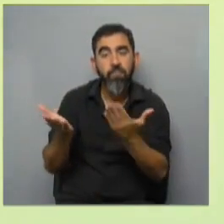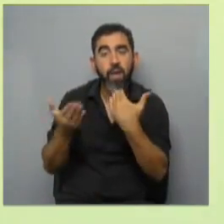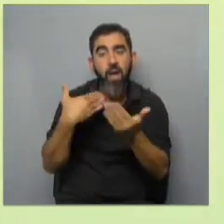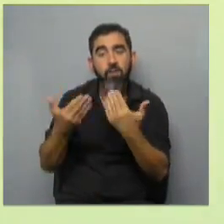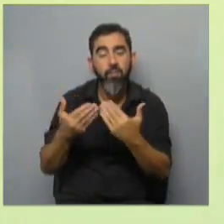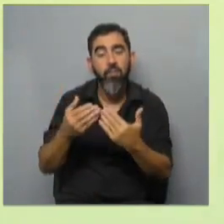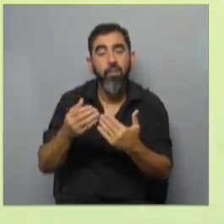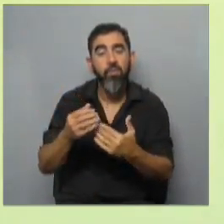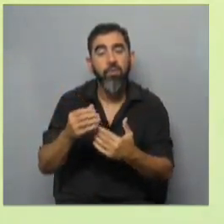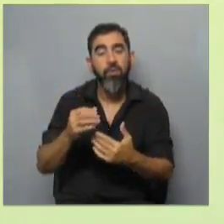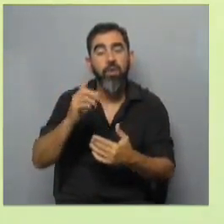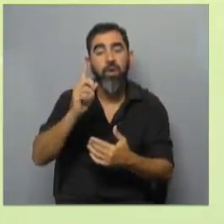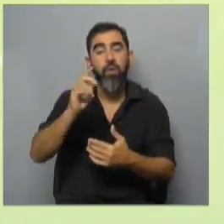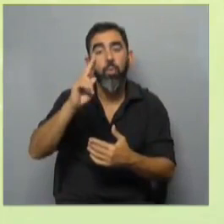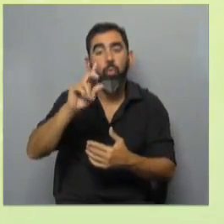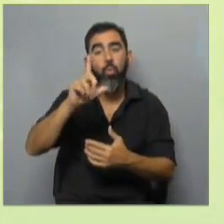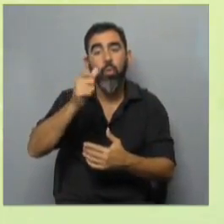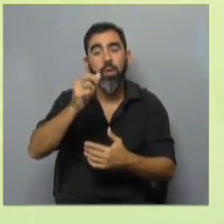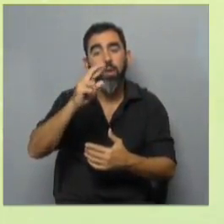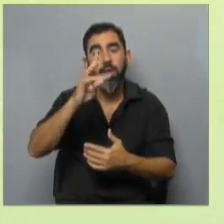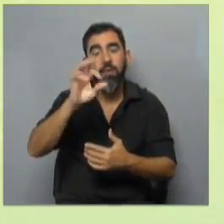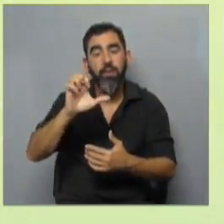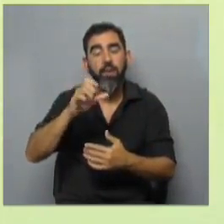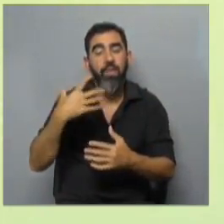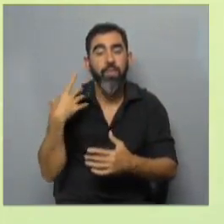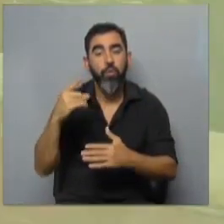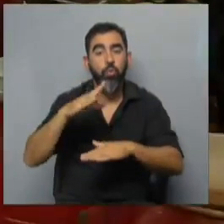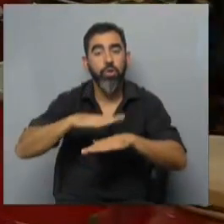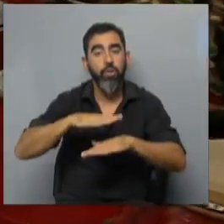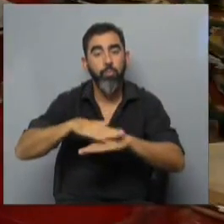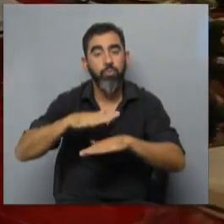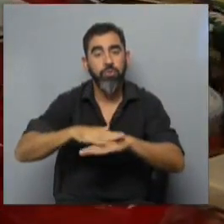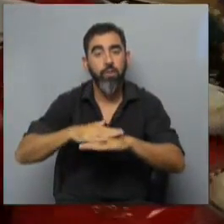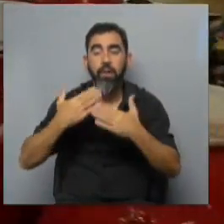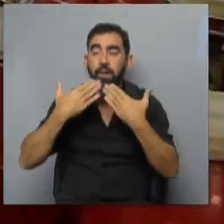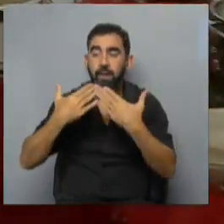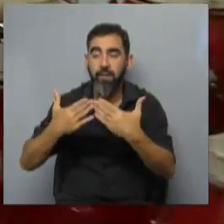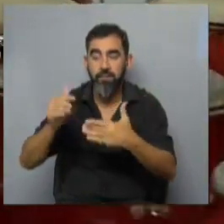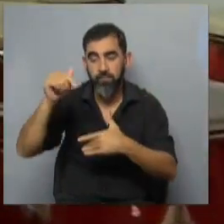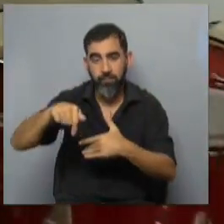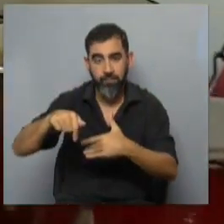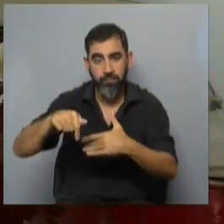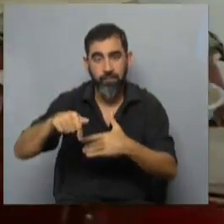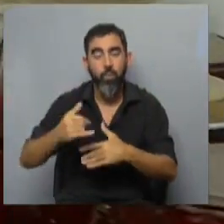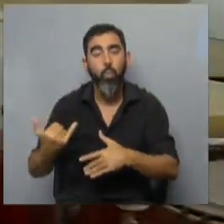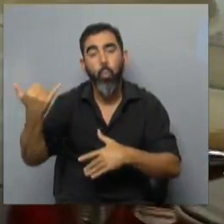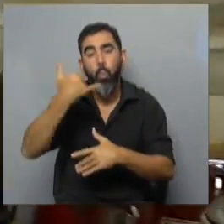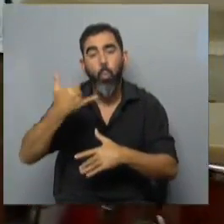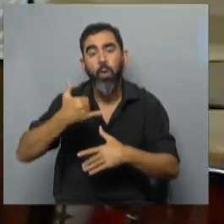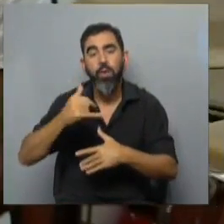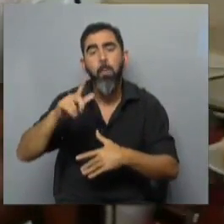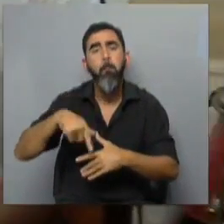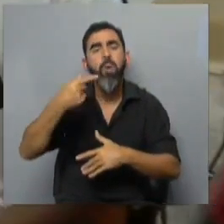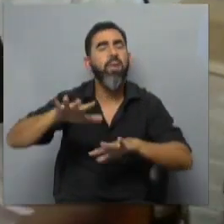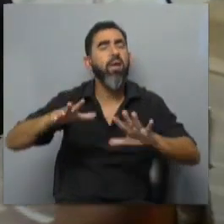con álvaro sala cool arte que es el director justamente responsable de la escuela de gando hombre álvaro gracias por atendernos primero cuéntanos un poco que se prevé